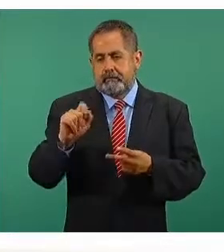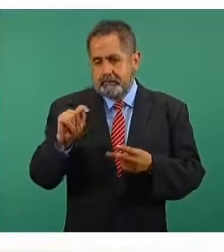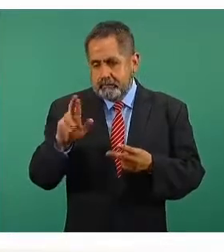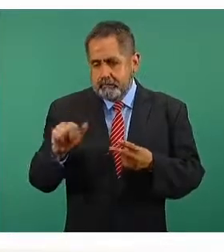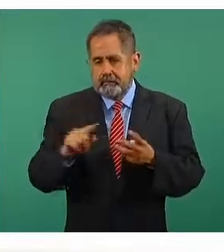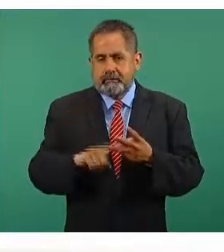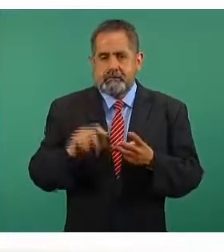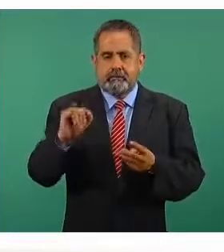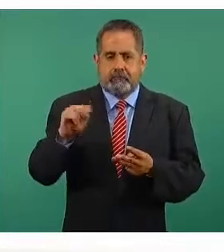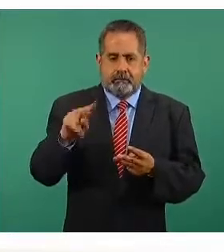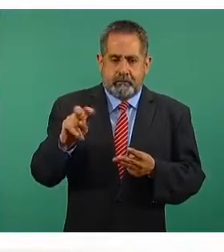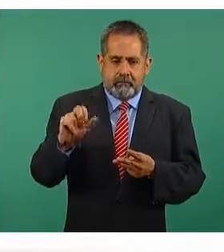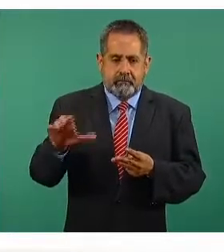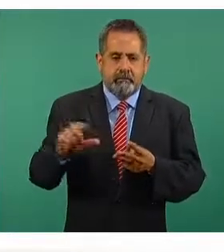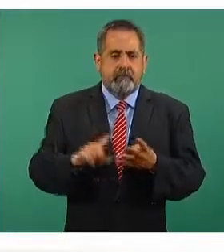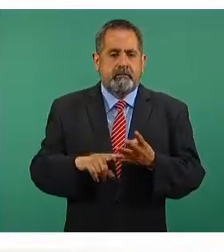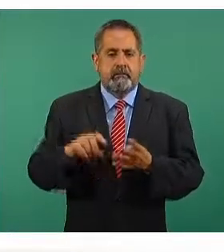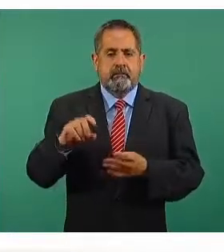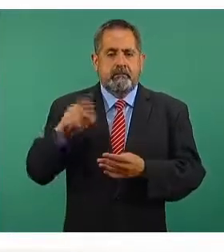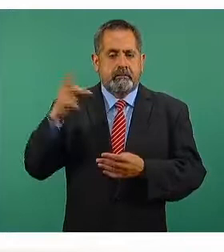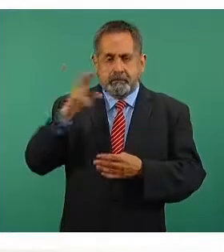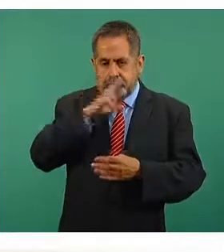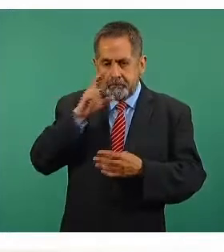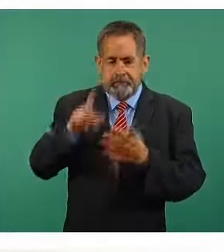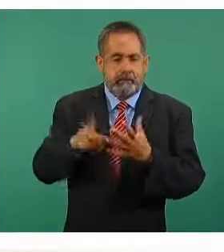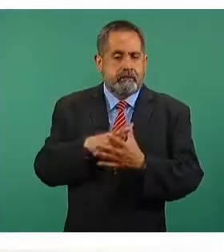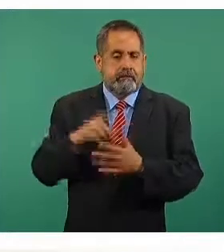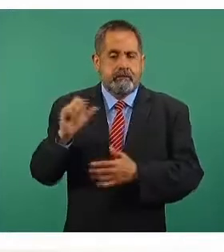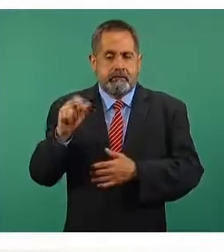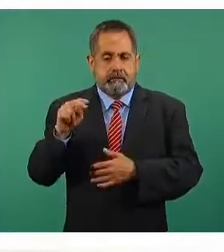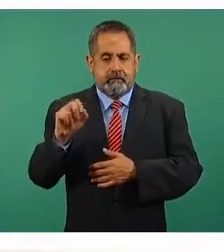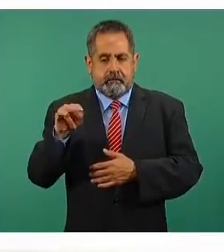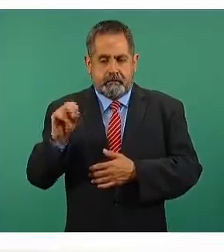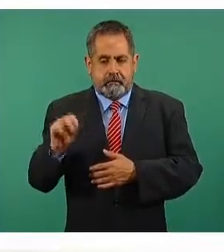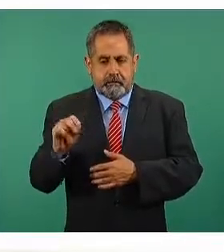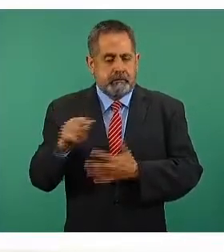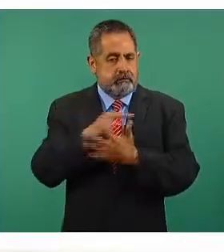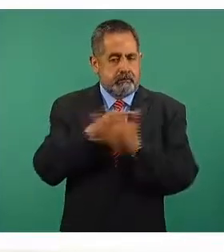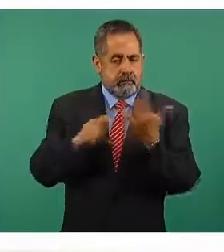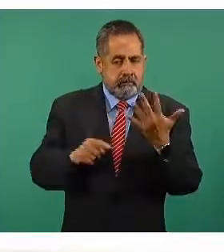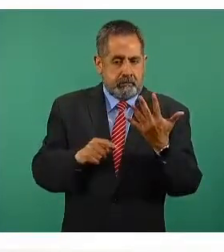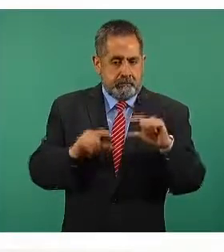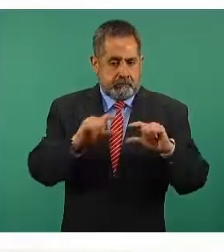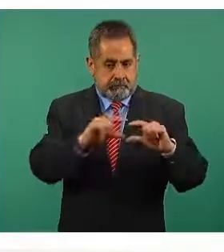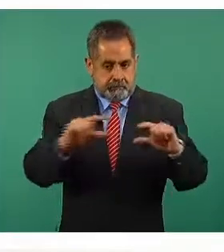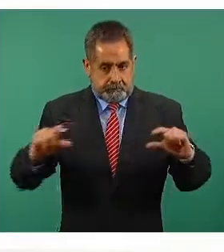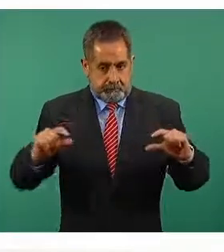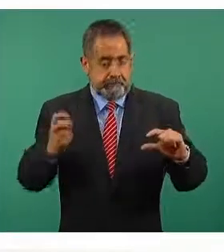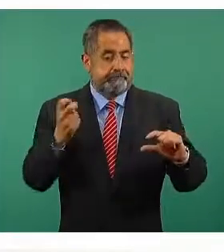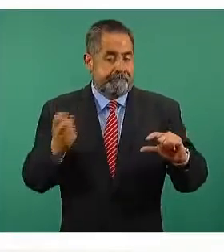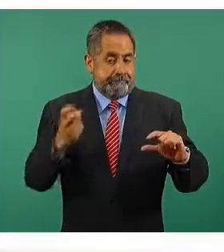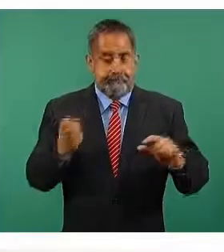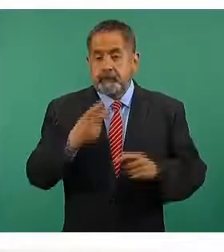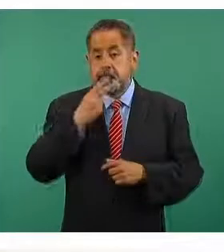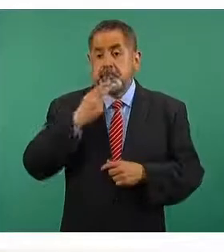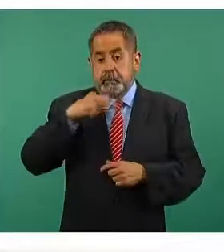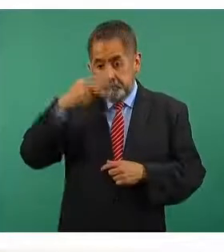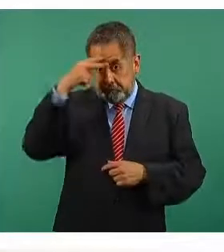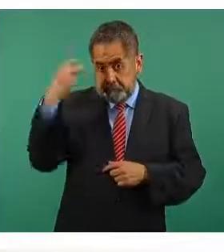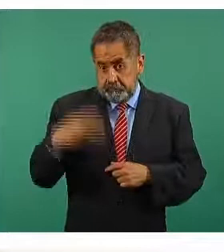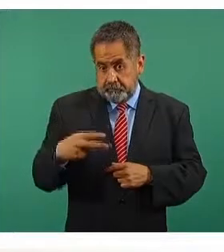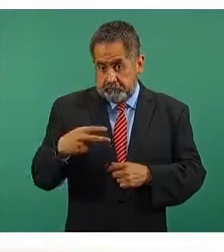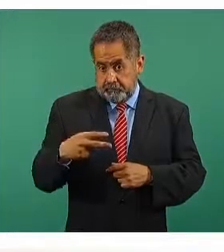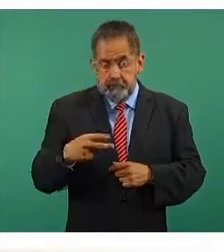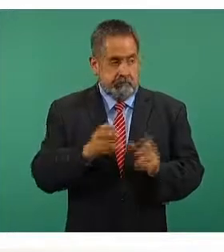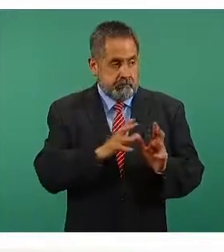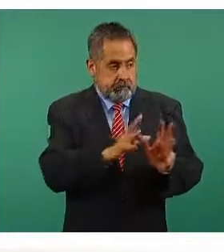de Sinovac, la de Sputnik V y la de CanSino. Son las 5 vacunas que están en uso ya en México, cada